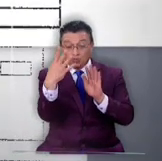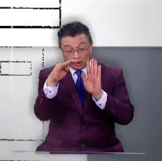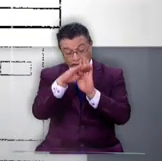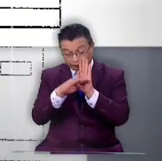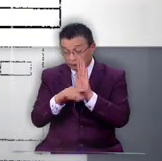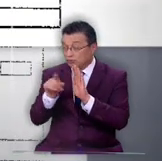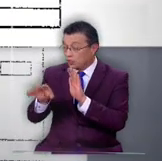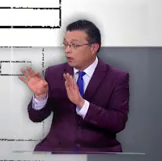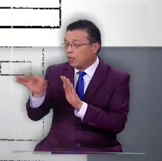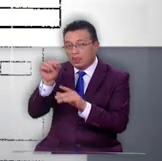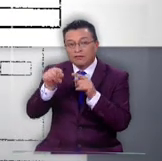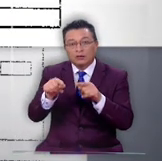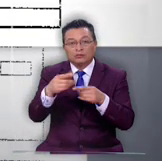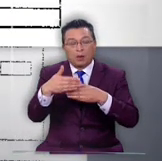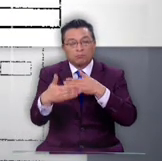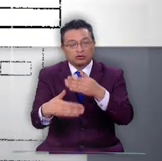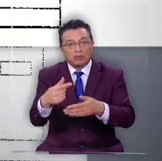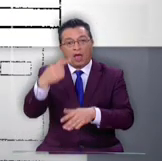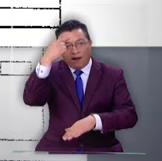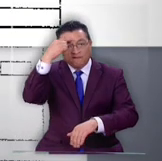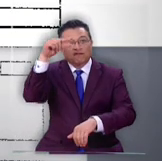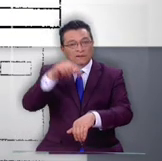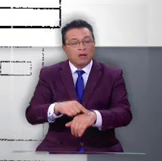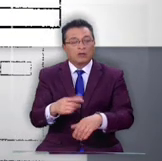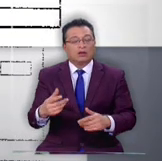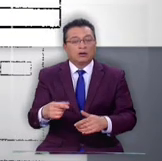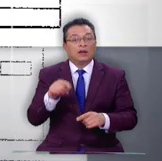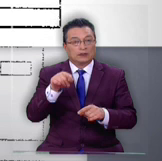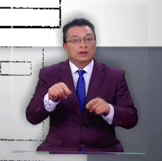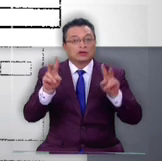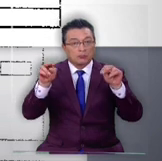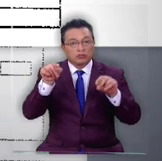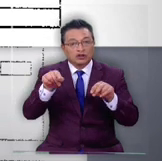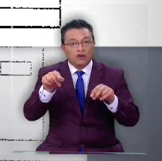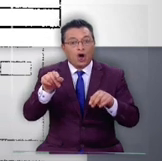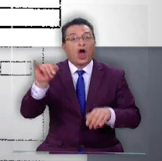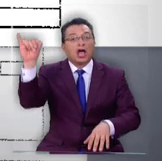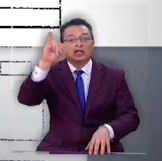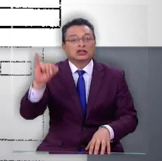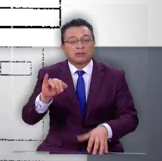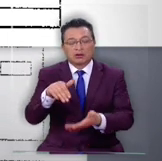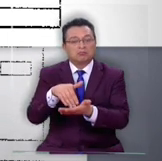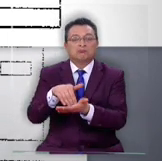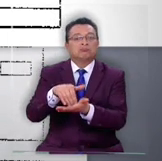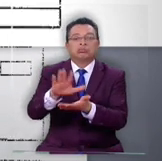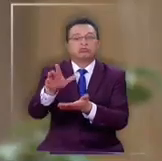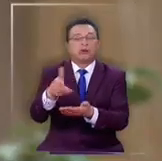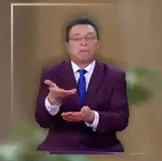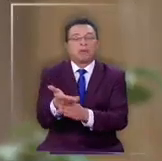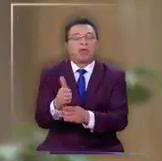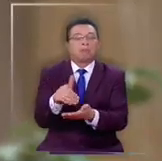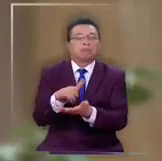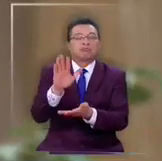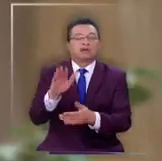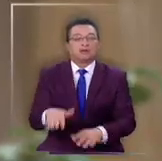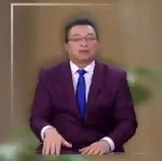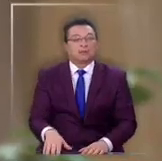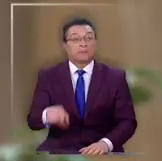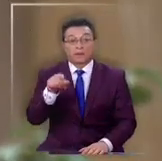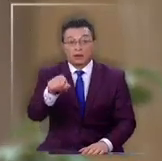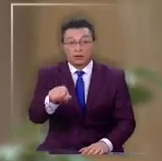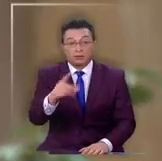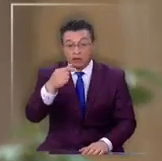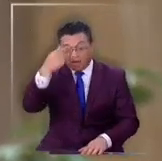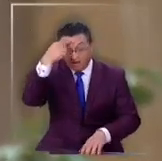debió definir su proceso como una enfermedad, el motivo por el que Colmena rechazó su solicitud. Y eso no constituye